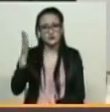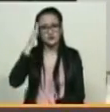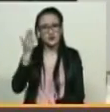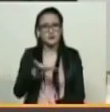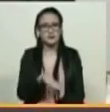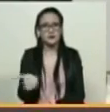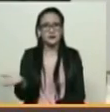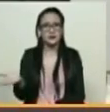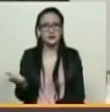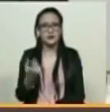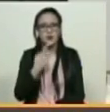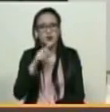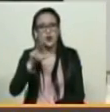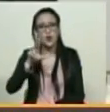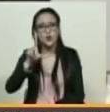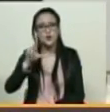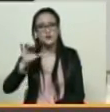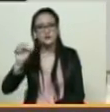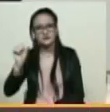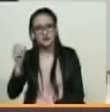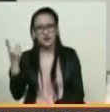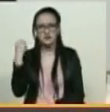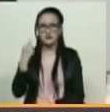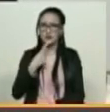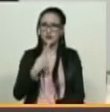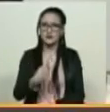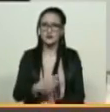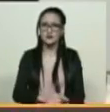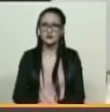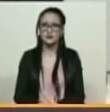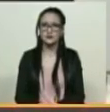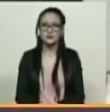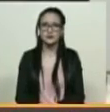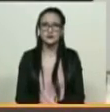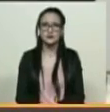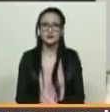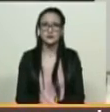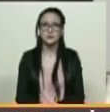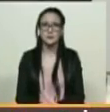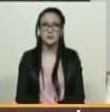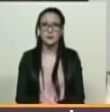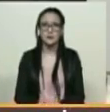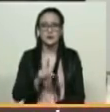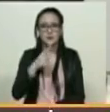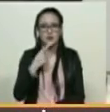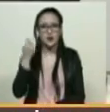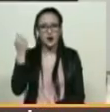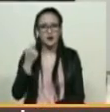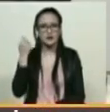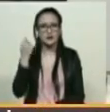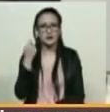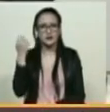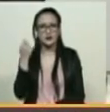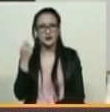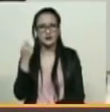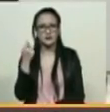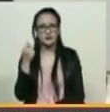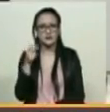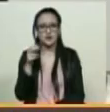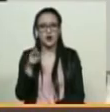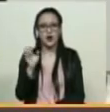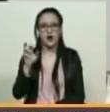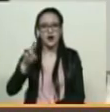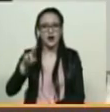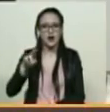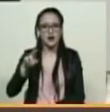que el pueblo de Venezuela lo sepa. Ya lo dijo Luis Aquiles Moreno, lo dijo el día de ayer Luis Aquiles Moreno. También creo que lo mencionó el candidato Henry Falcón, que esas reuniones